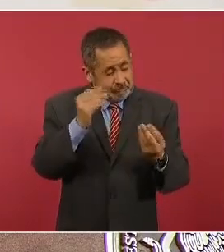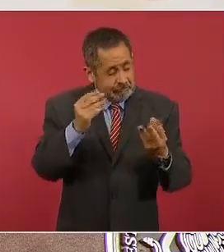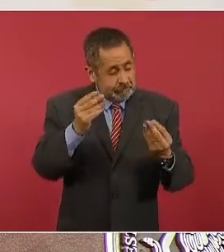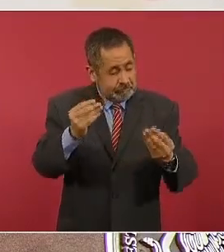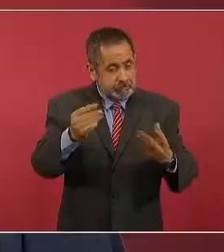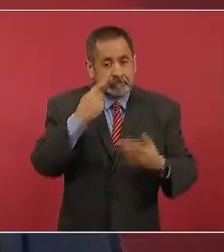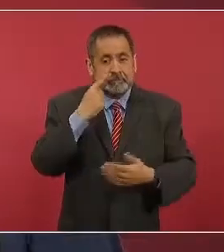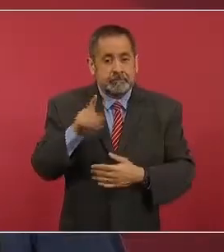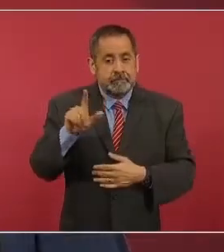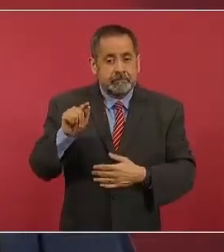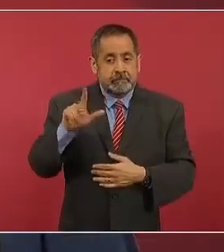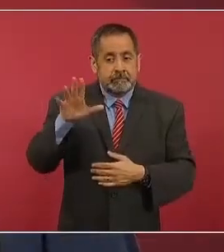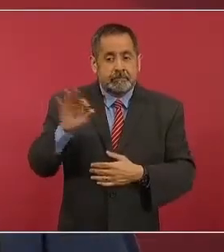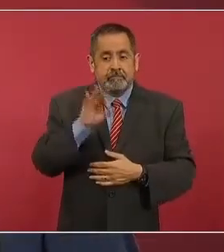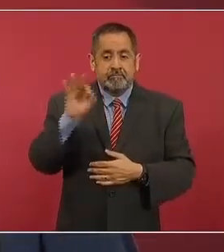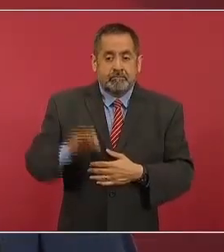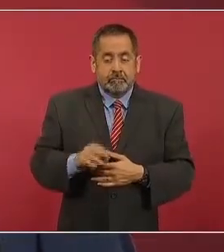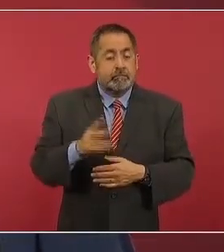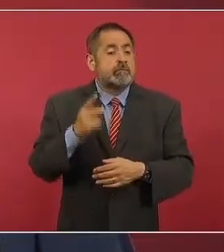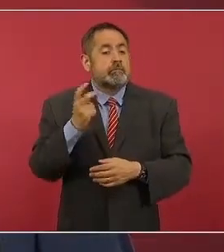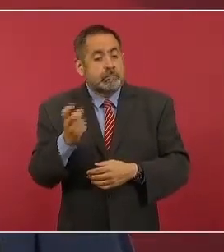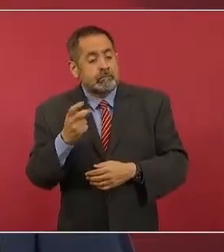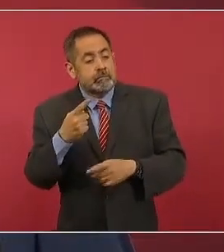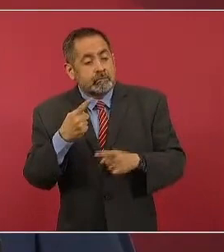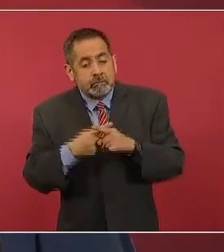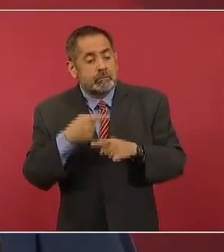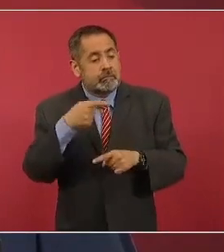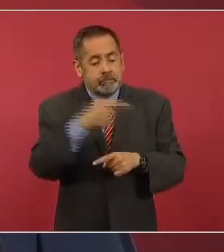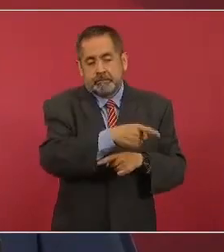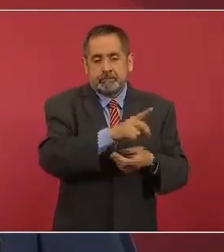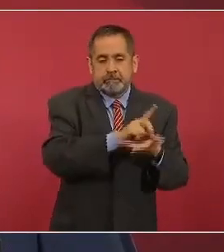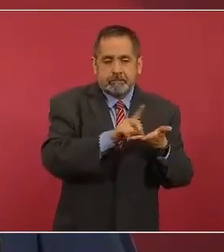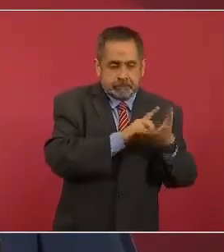75% de los homicidios.